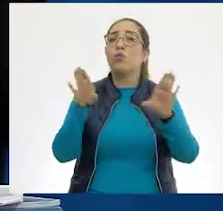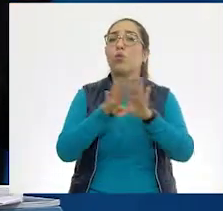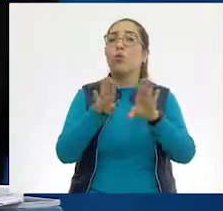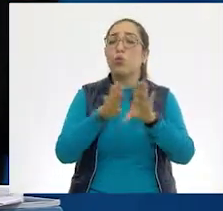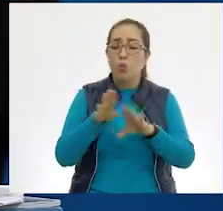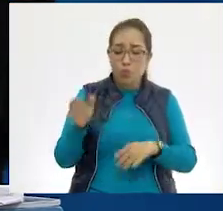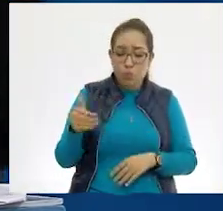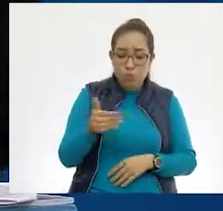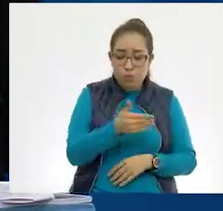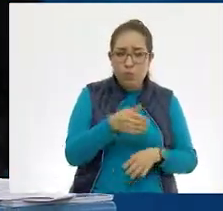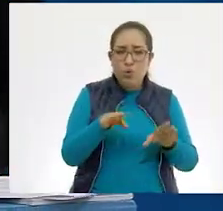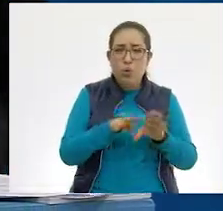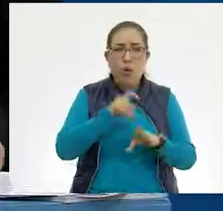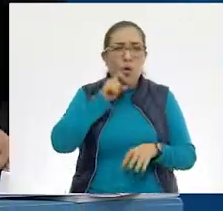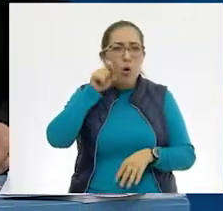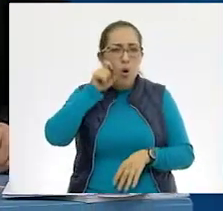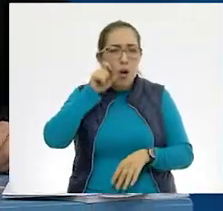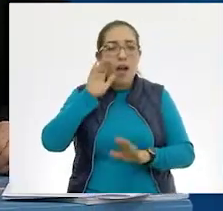externa. ¿Sale?